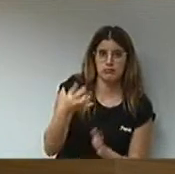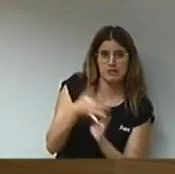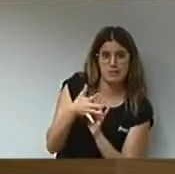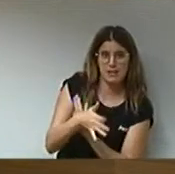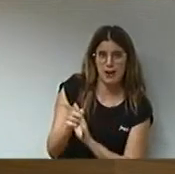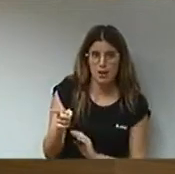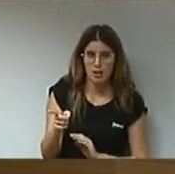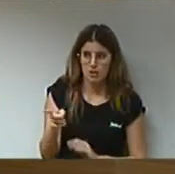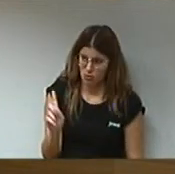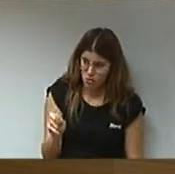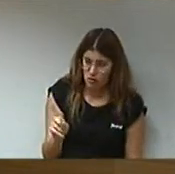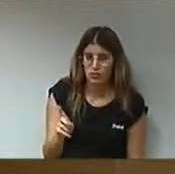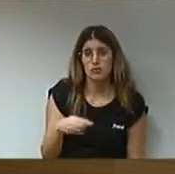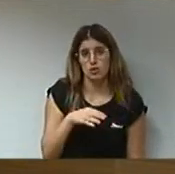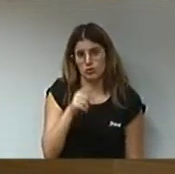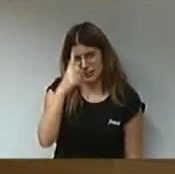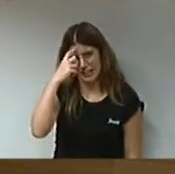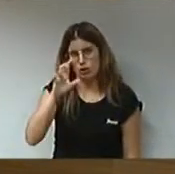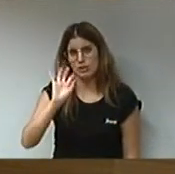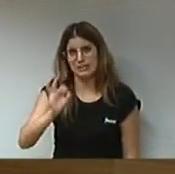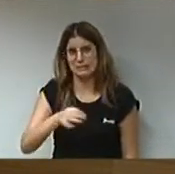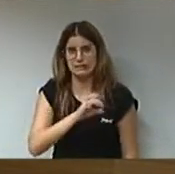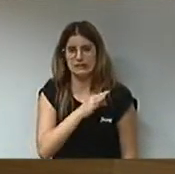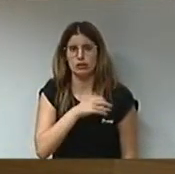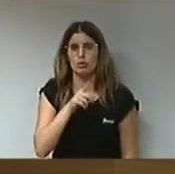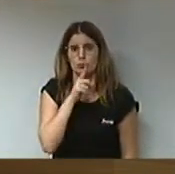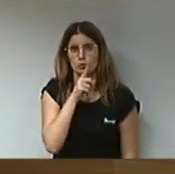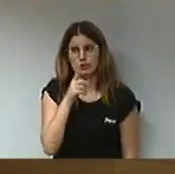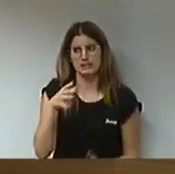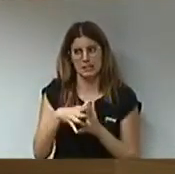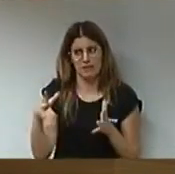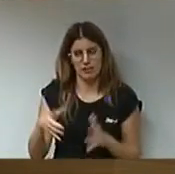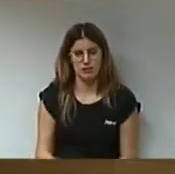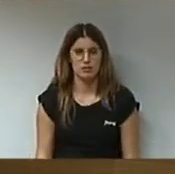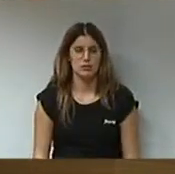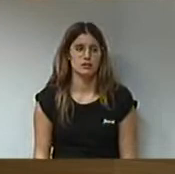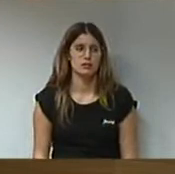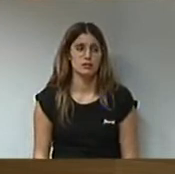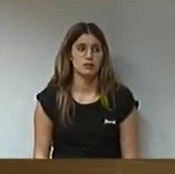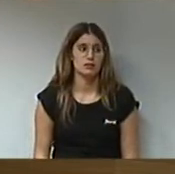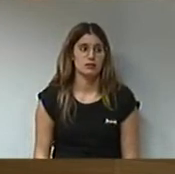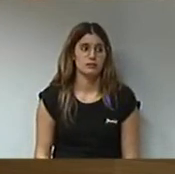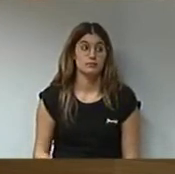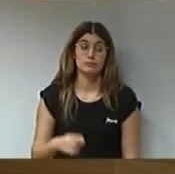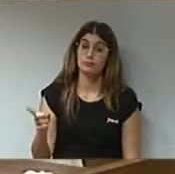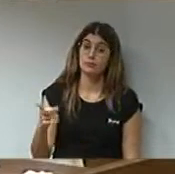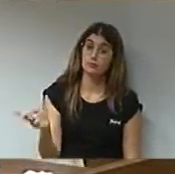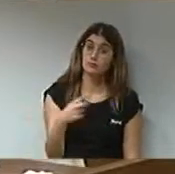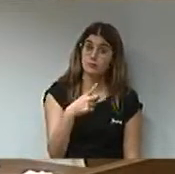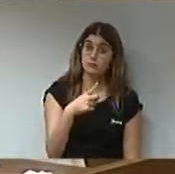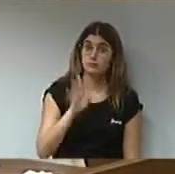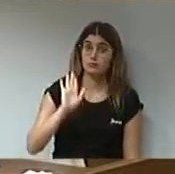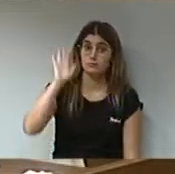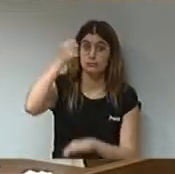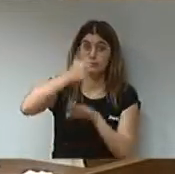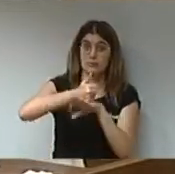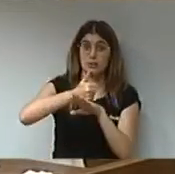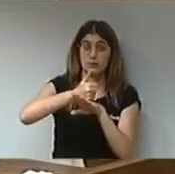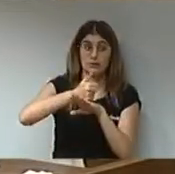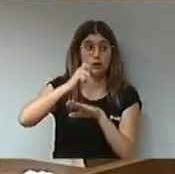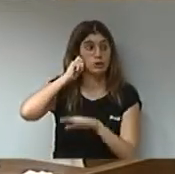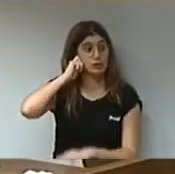Yo creo que sí, señor Puig. Yo creo que es lo suficientemente grave. Mandó usted a su consellera, una vez más,